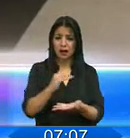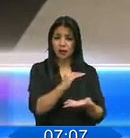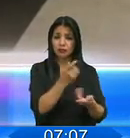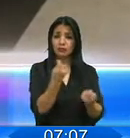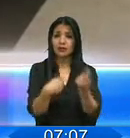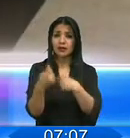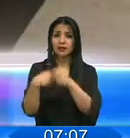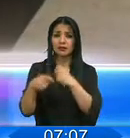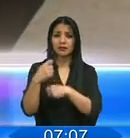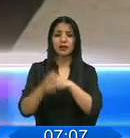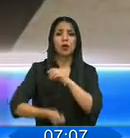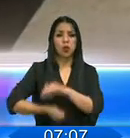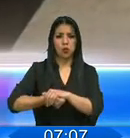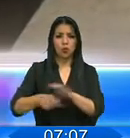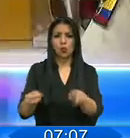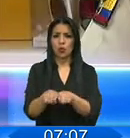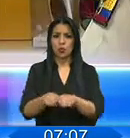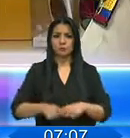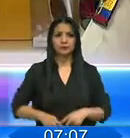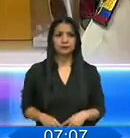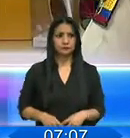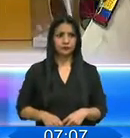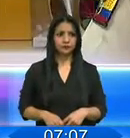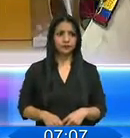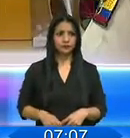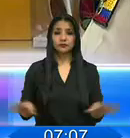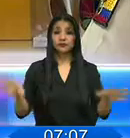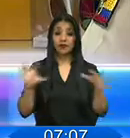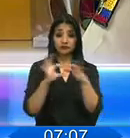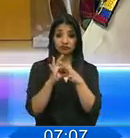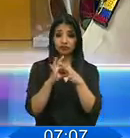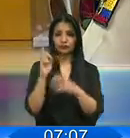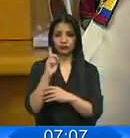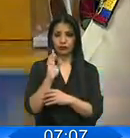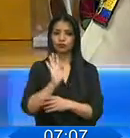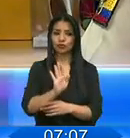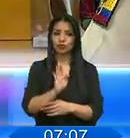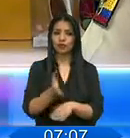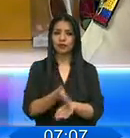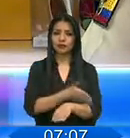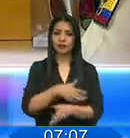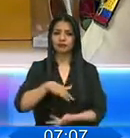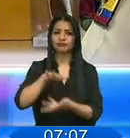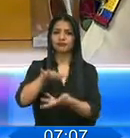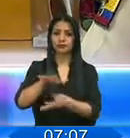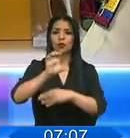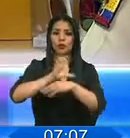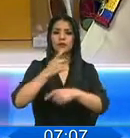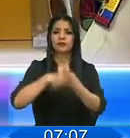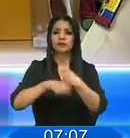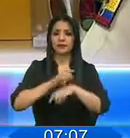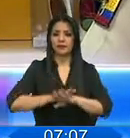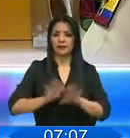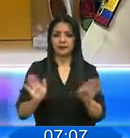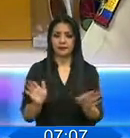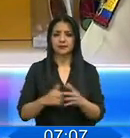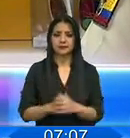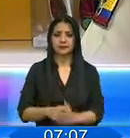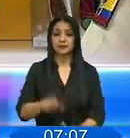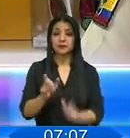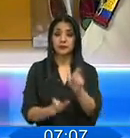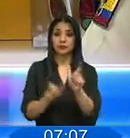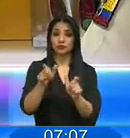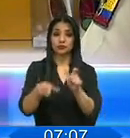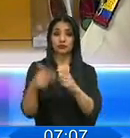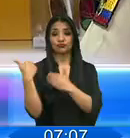comercializados de forma clandestina no tiene relaciones sobre una medición que ves ingresa al país para ser vendida y las personas que estaban